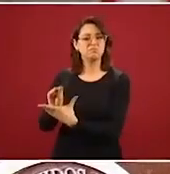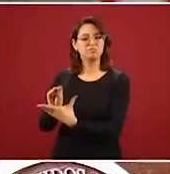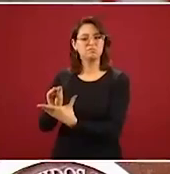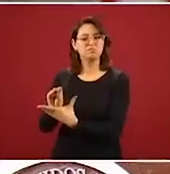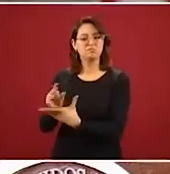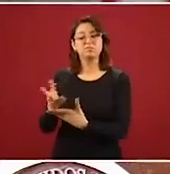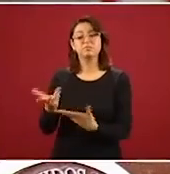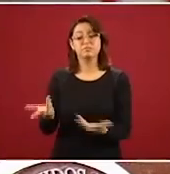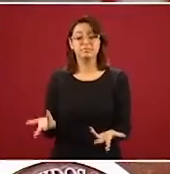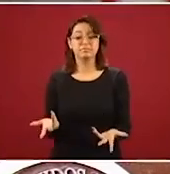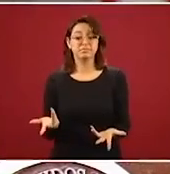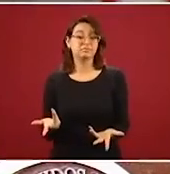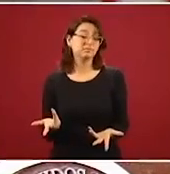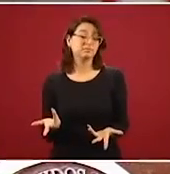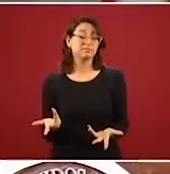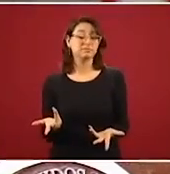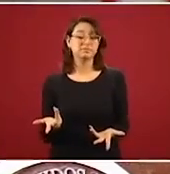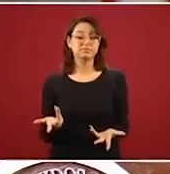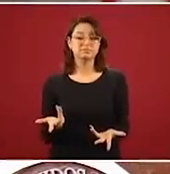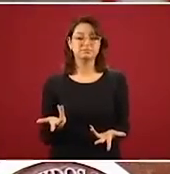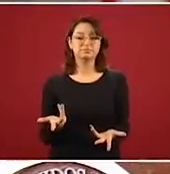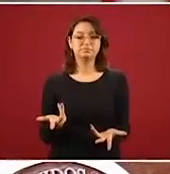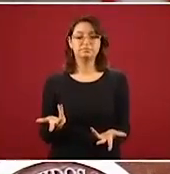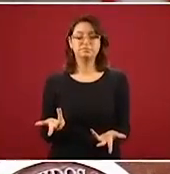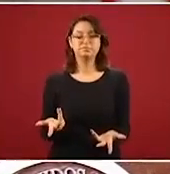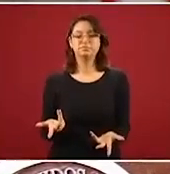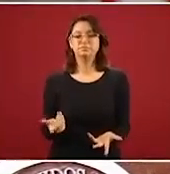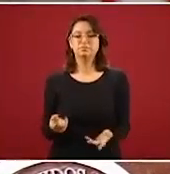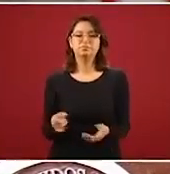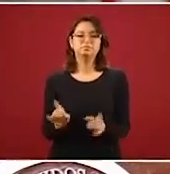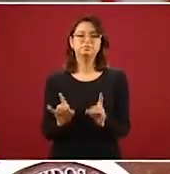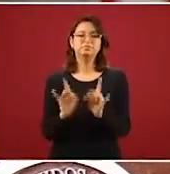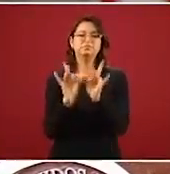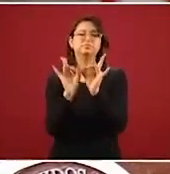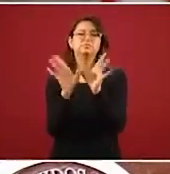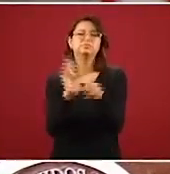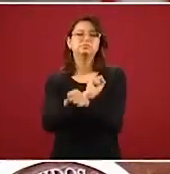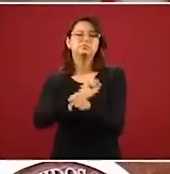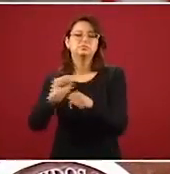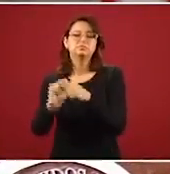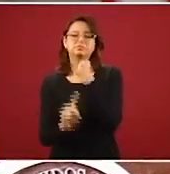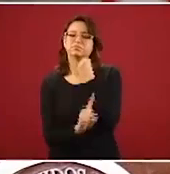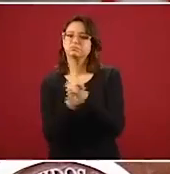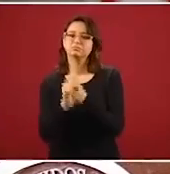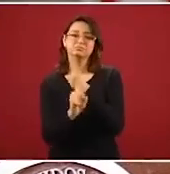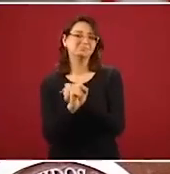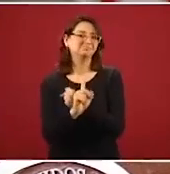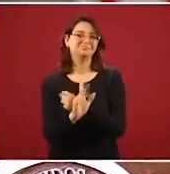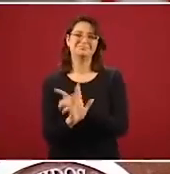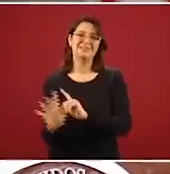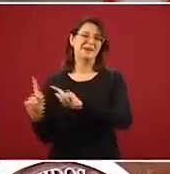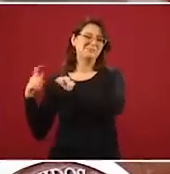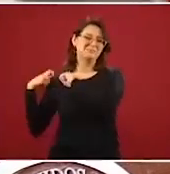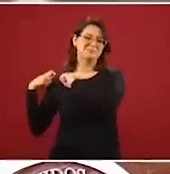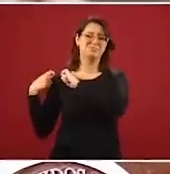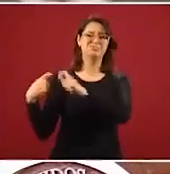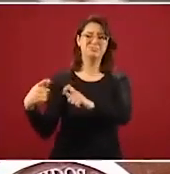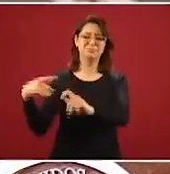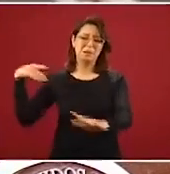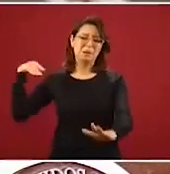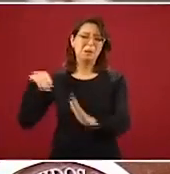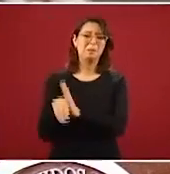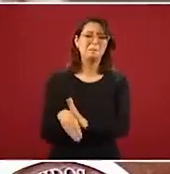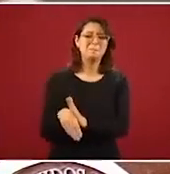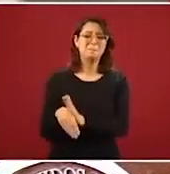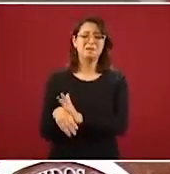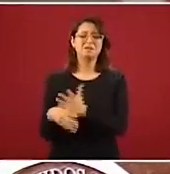pues como lo decía ayer, no es nada más una crisis, es una decadencia. Fue un